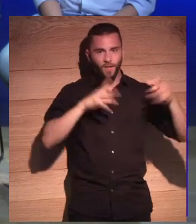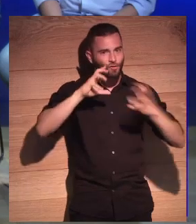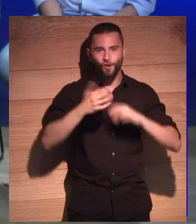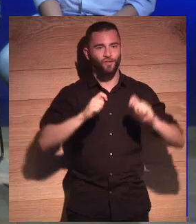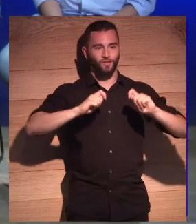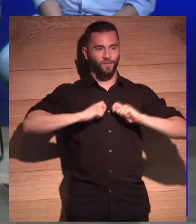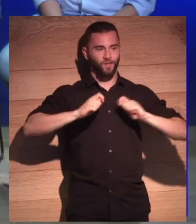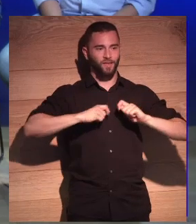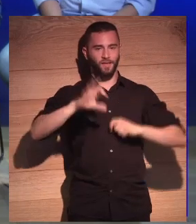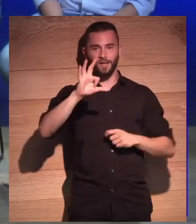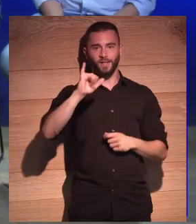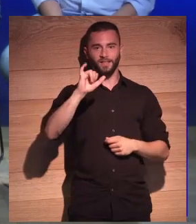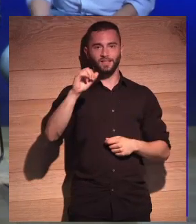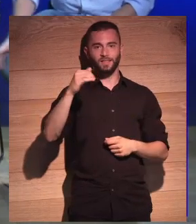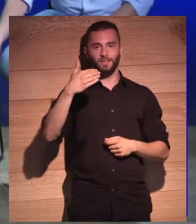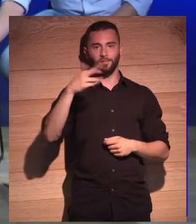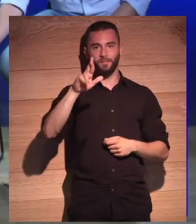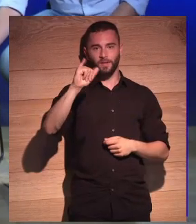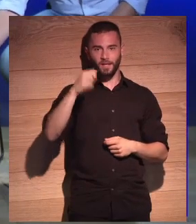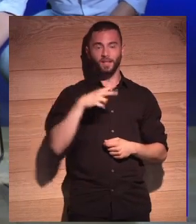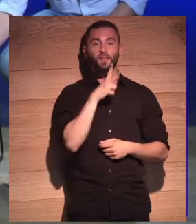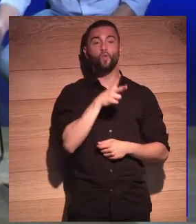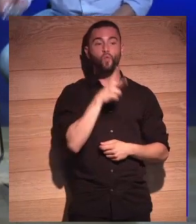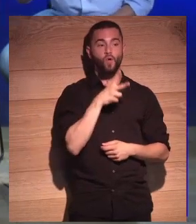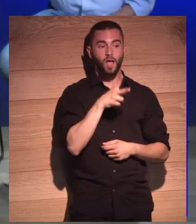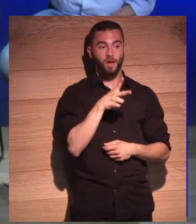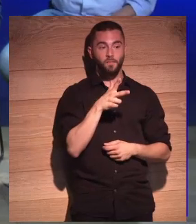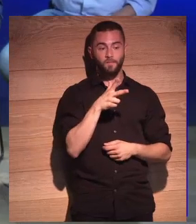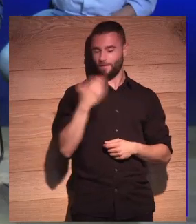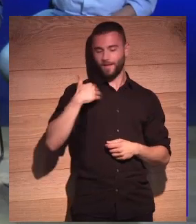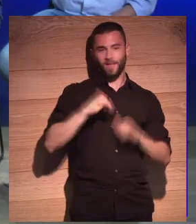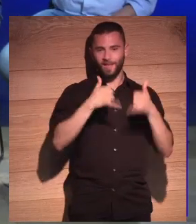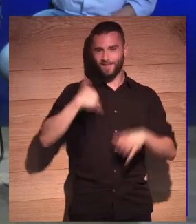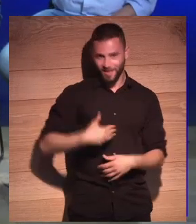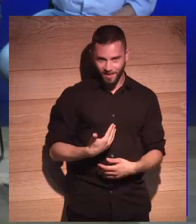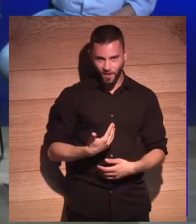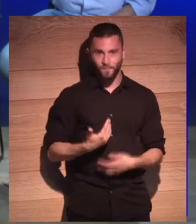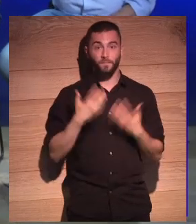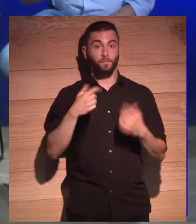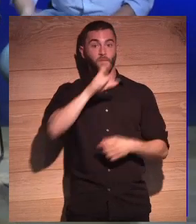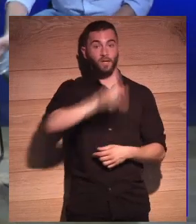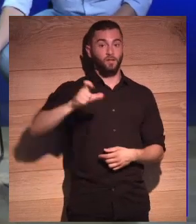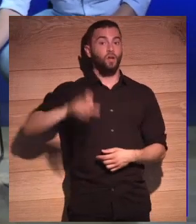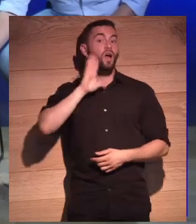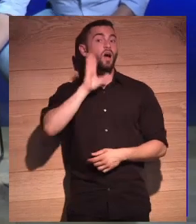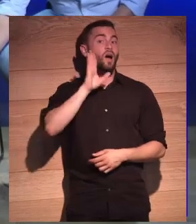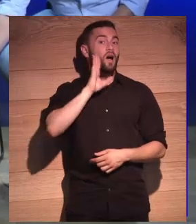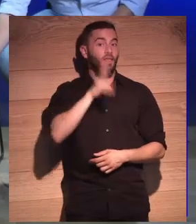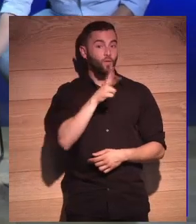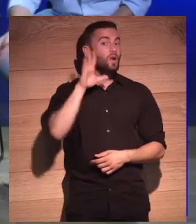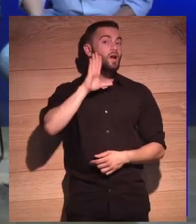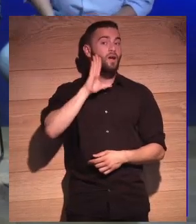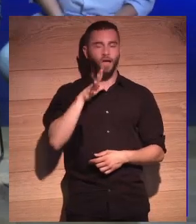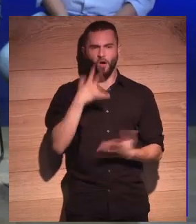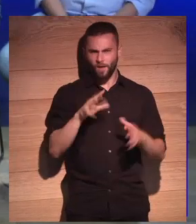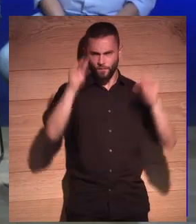Siberi. Siberi es una empresa de Huelva, yo digo, los de Huelva ya están aquí, ¿no? Esta gente descubrió, ahora voy a hablar de formación,